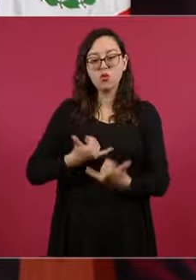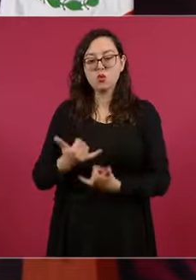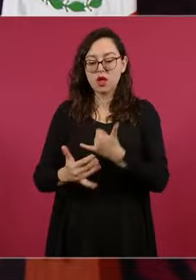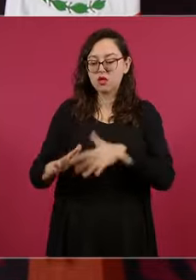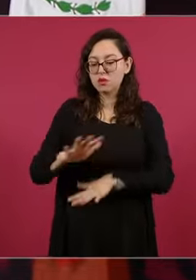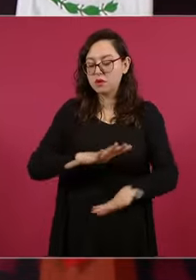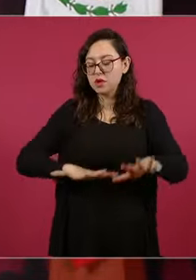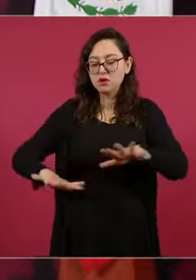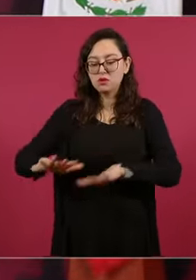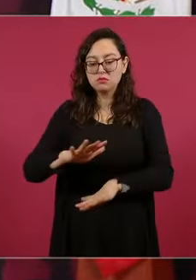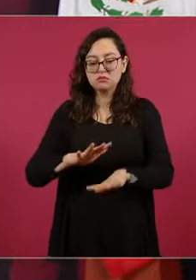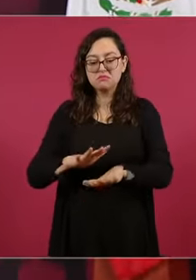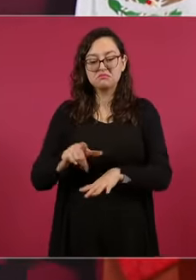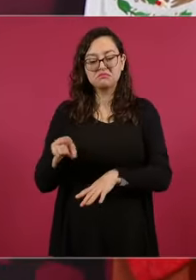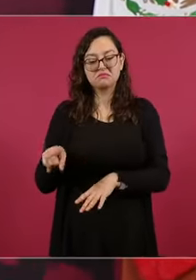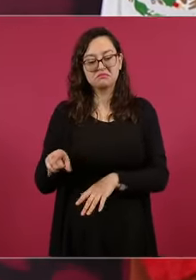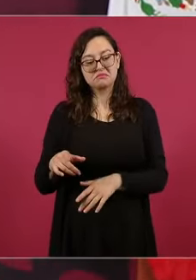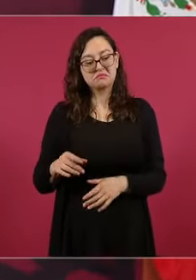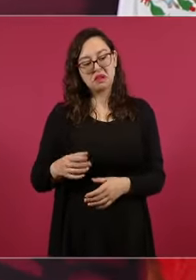lo sonsacaron,